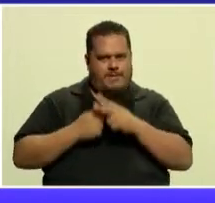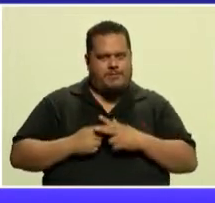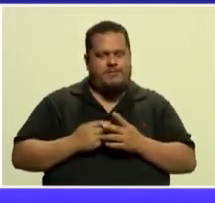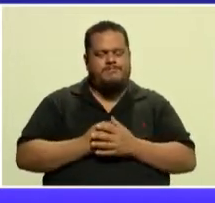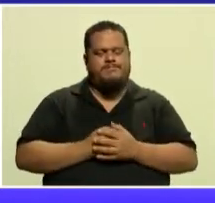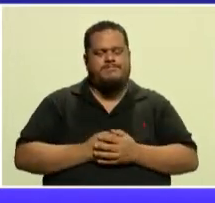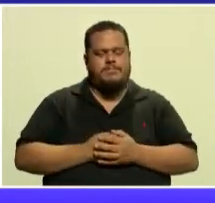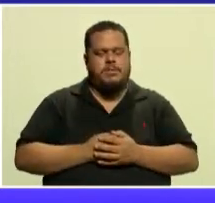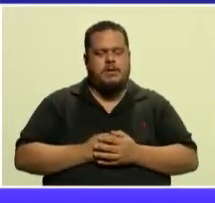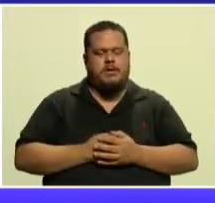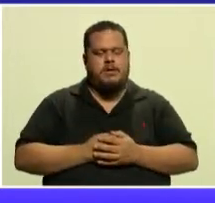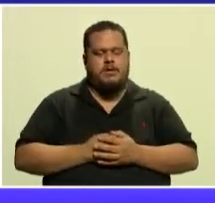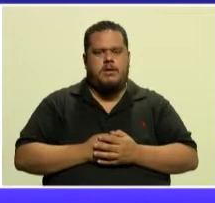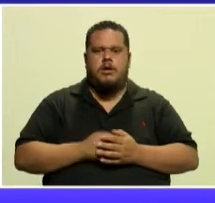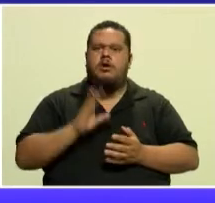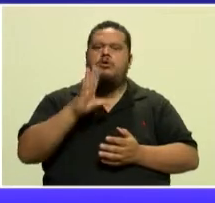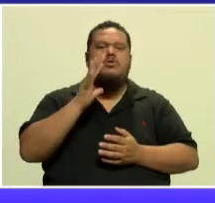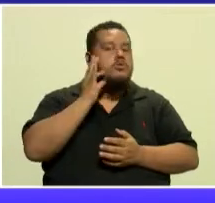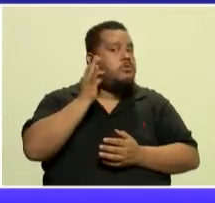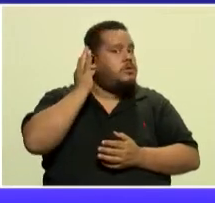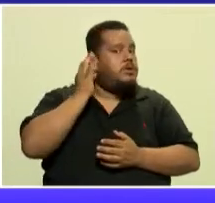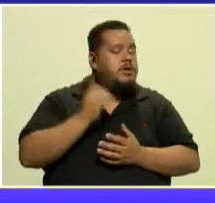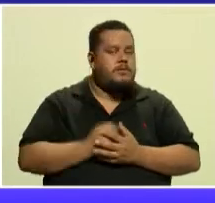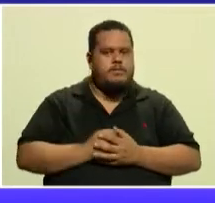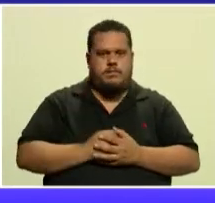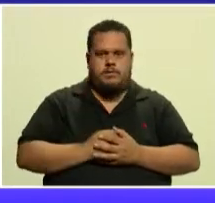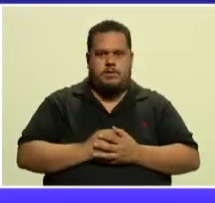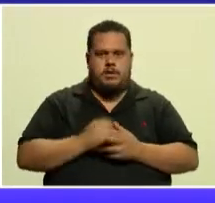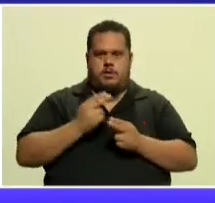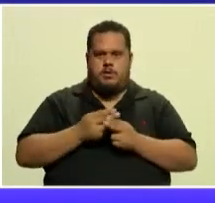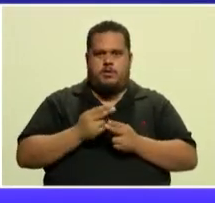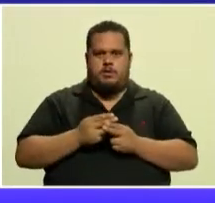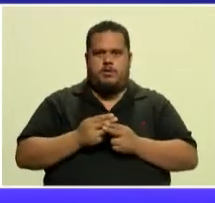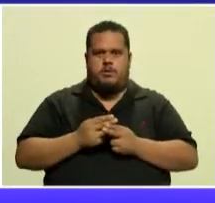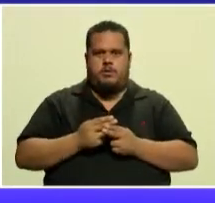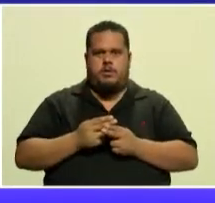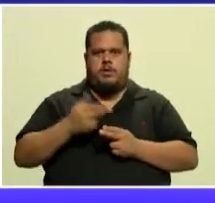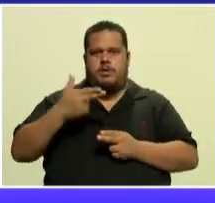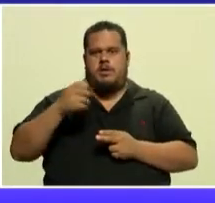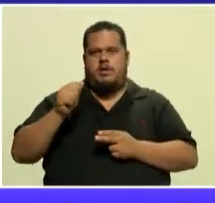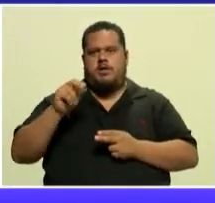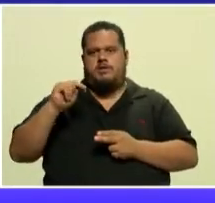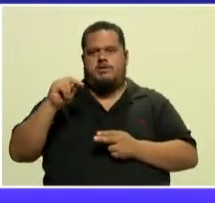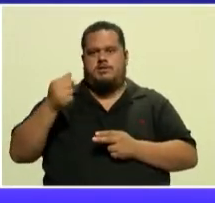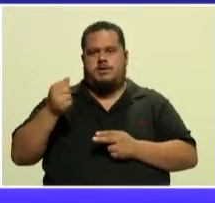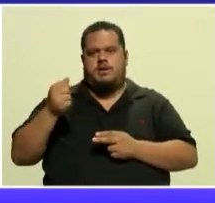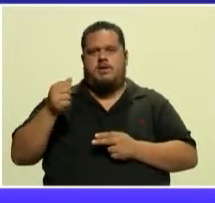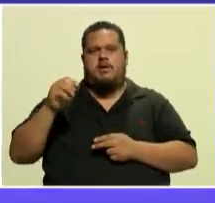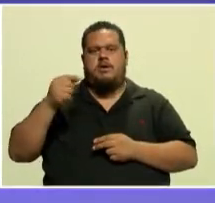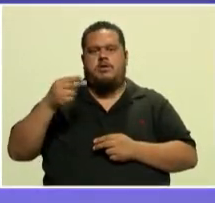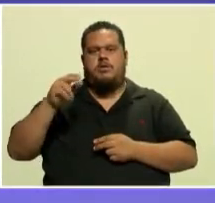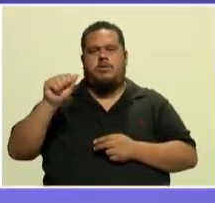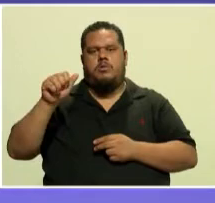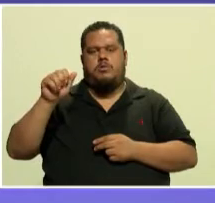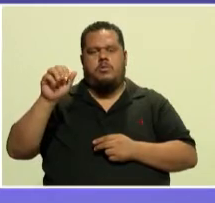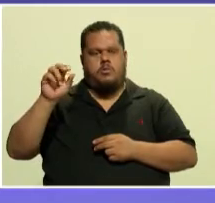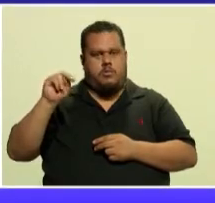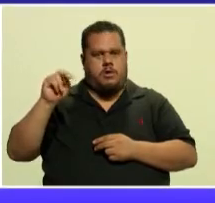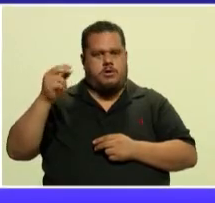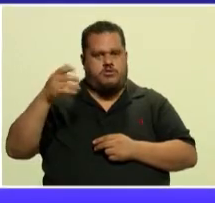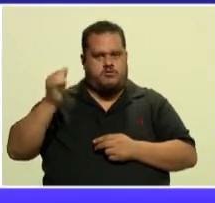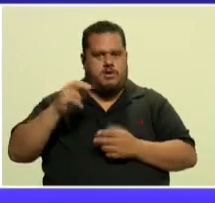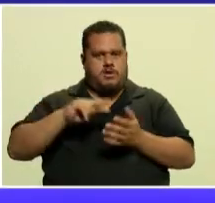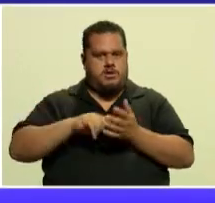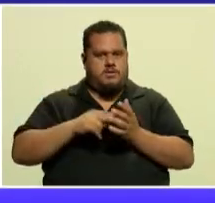Tu tía, el nombre es Chen Wan Shui. Sí, correcto. Que quiere